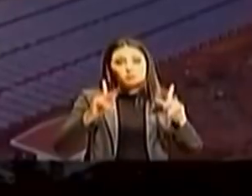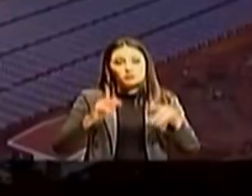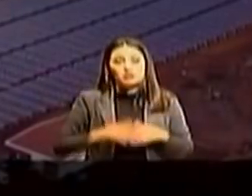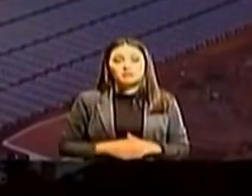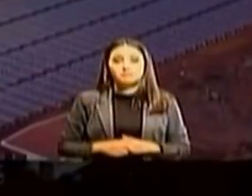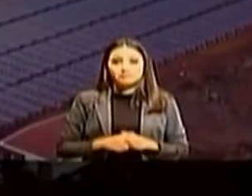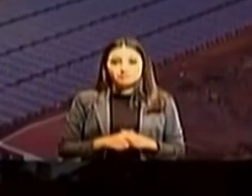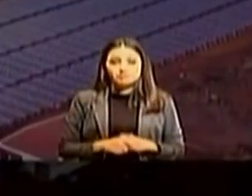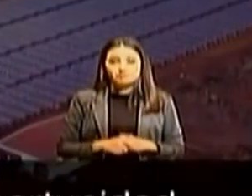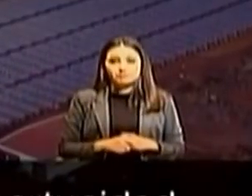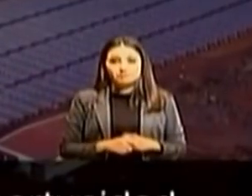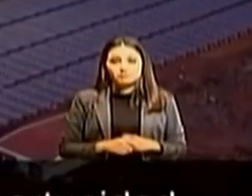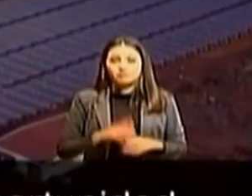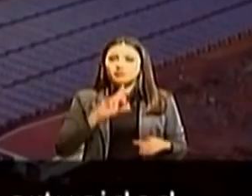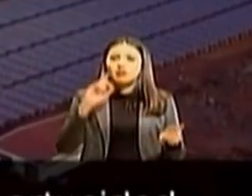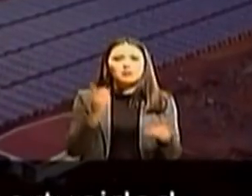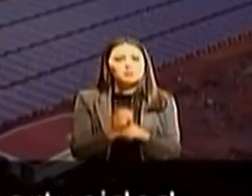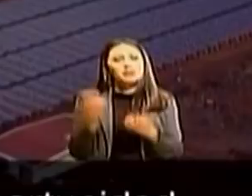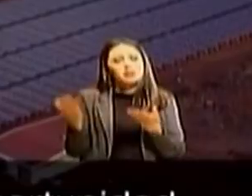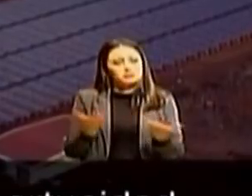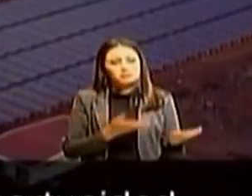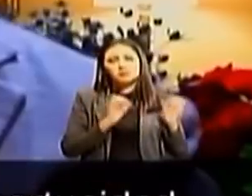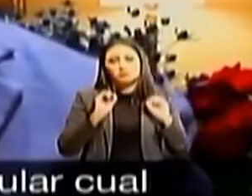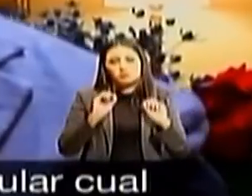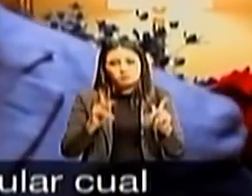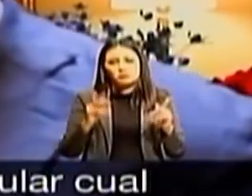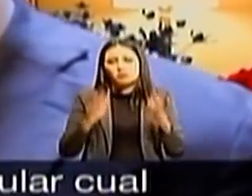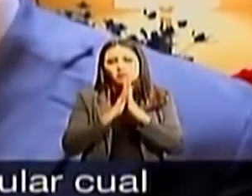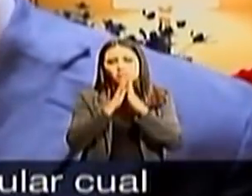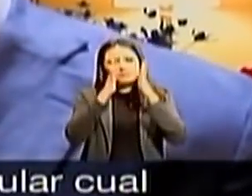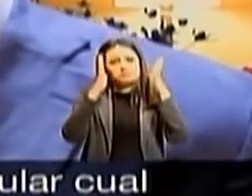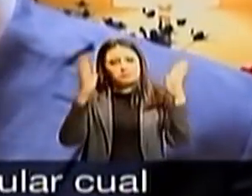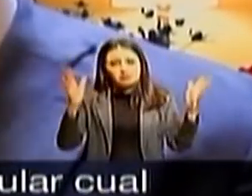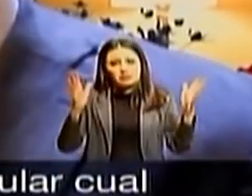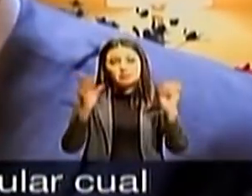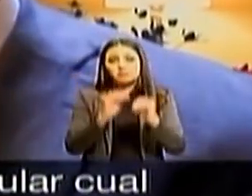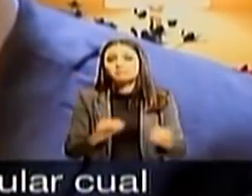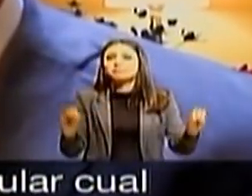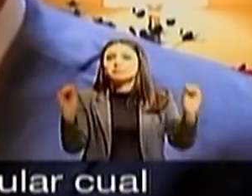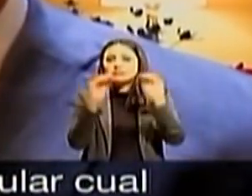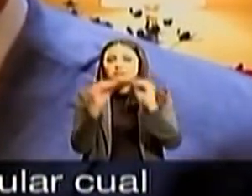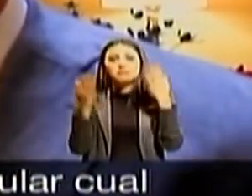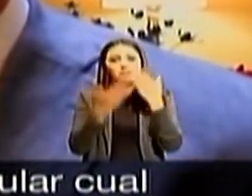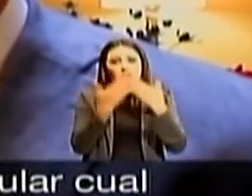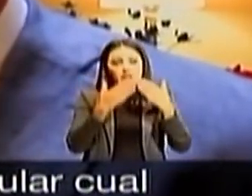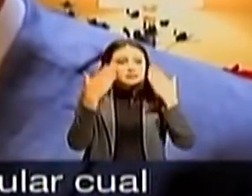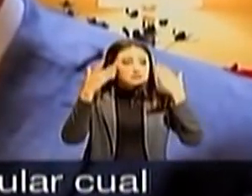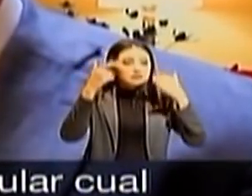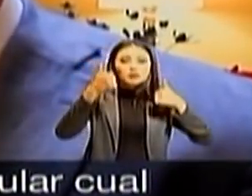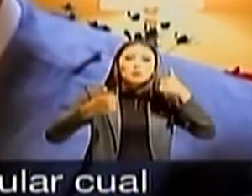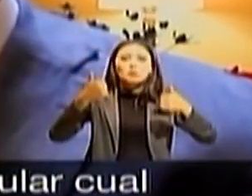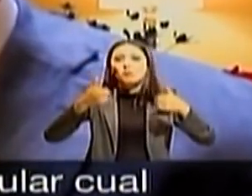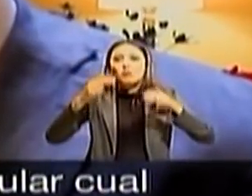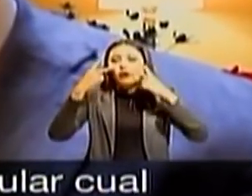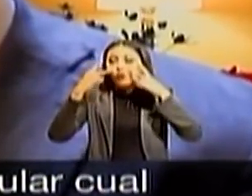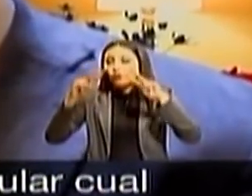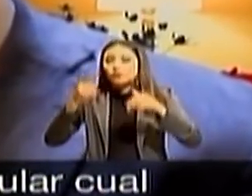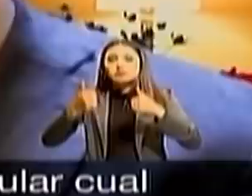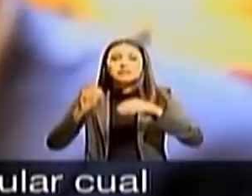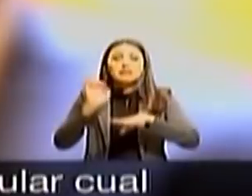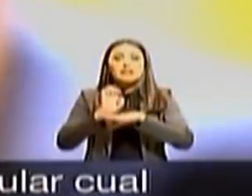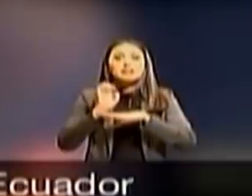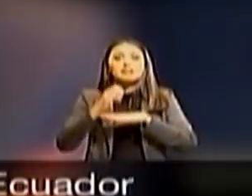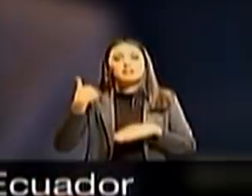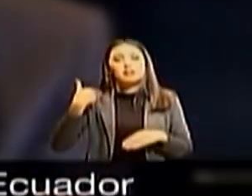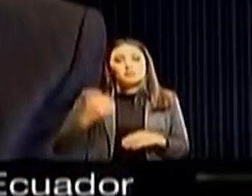oportunidades. La verdad que fue una gran oportunidad. Me hace mucho más fácil calcular cuál es el impacto que mi trabajo tiene en